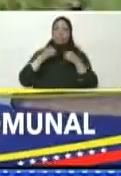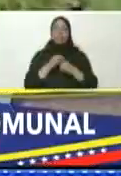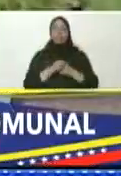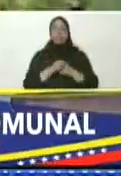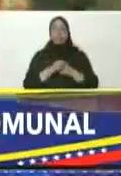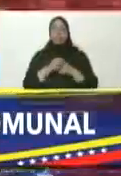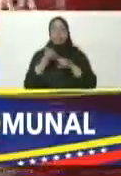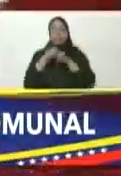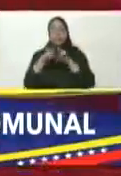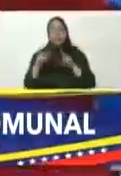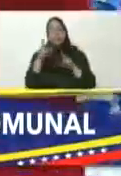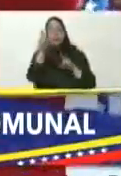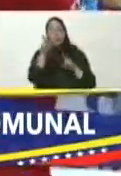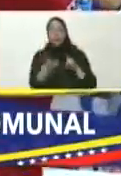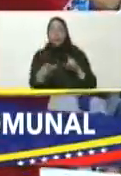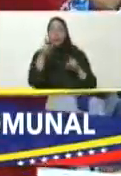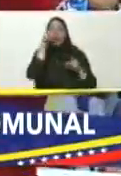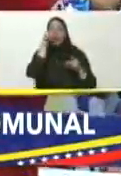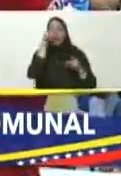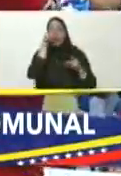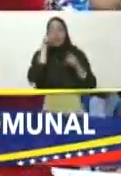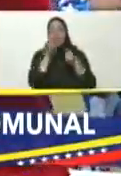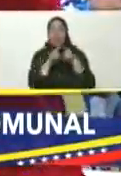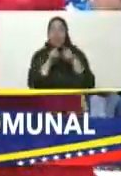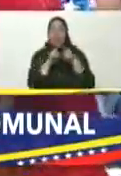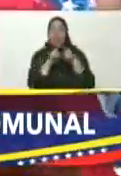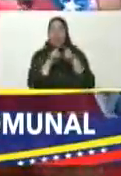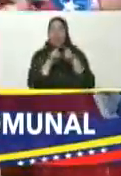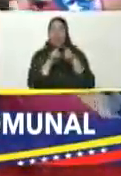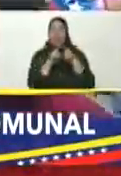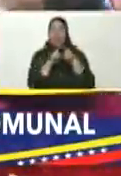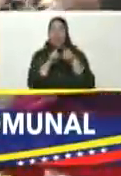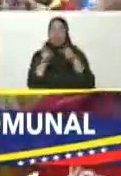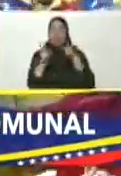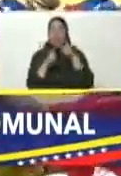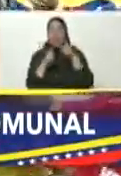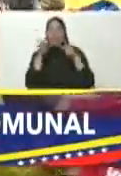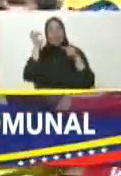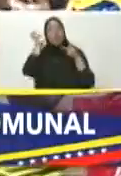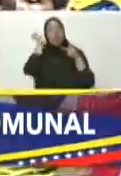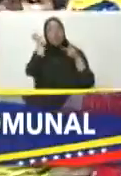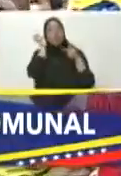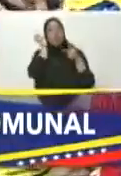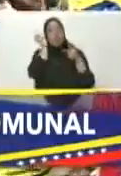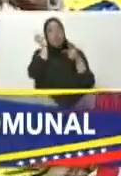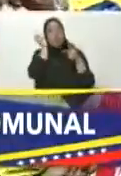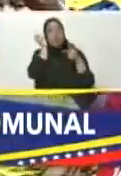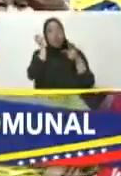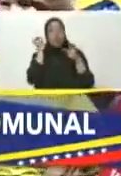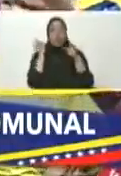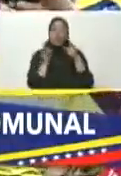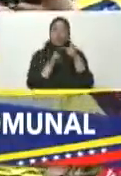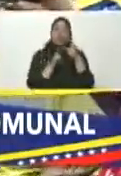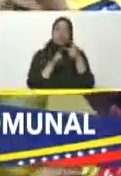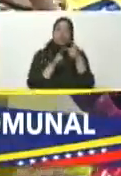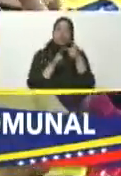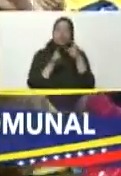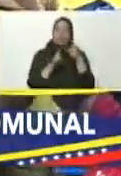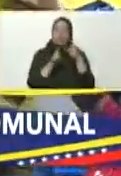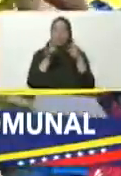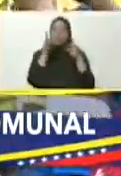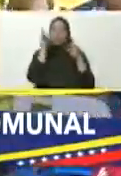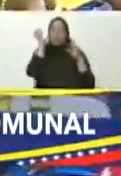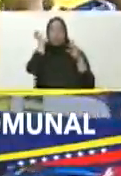Darwin Quirón, Miguel H. Guavaira. Estela Villarreal, Bicentenario 3 Sur.